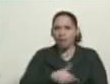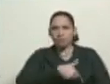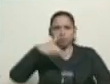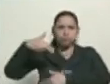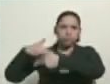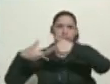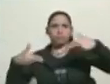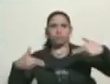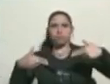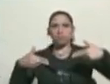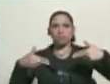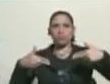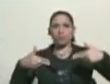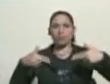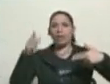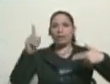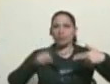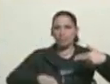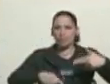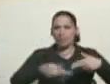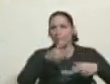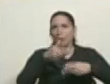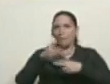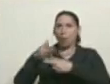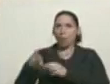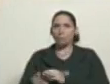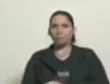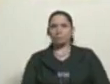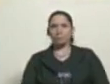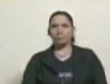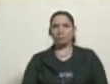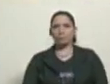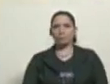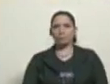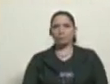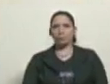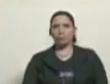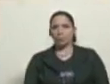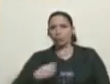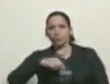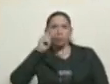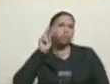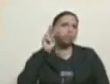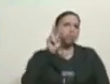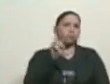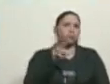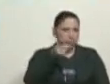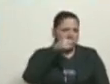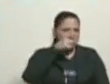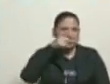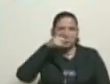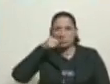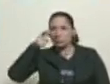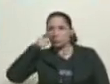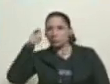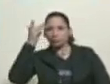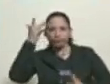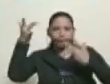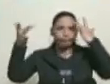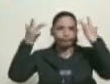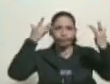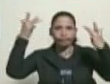también, munición. Y veníamos haciéndole el seguimiento de